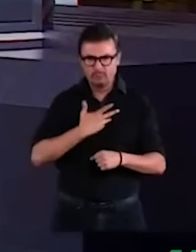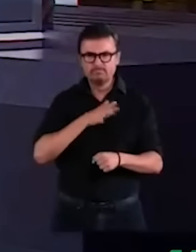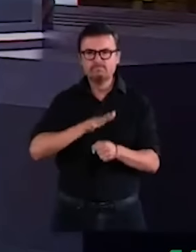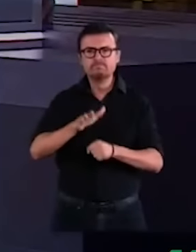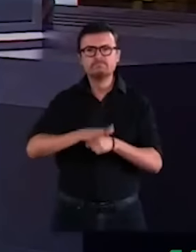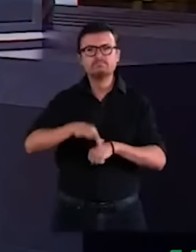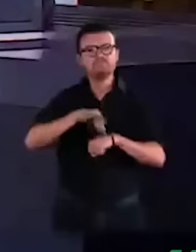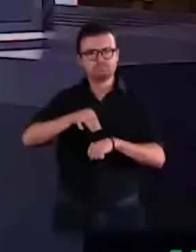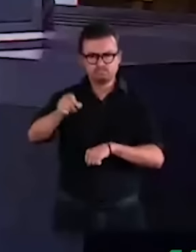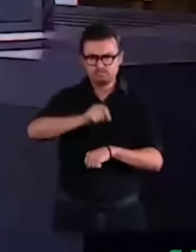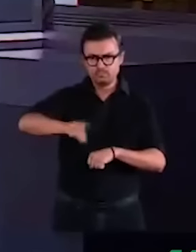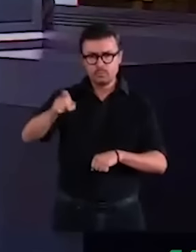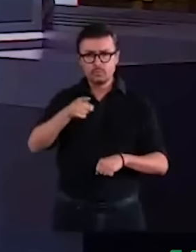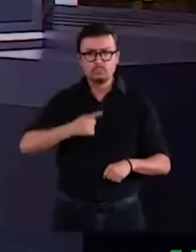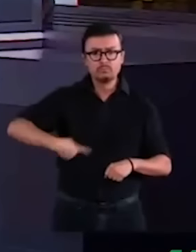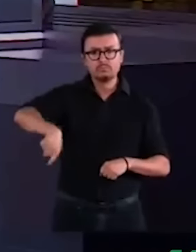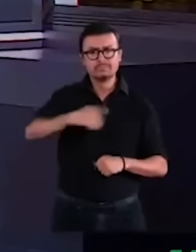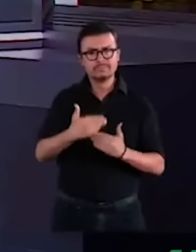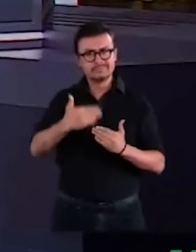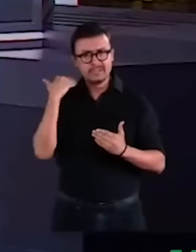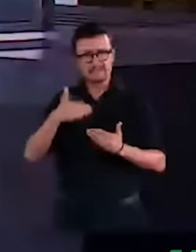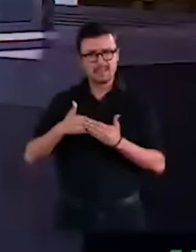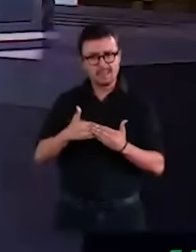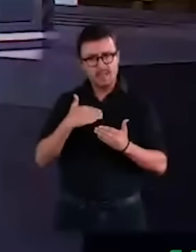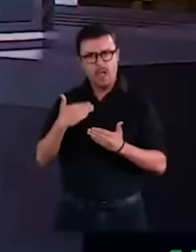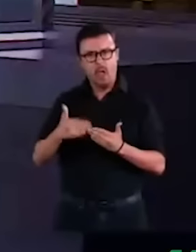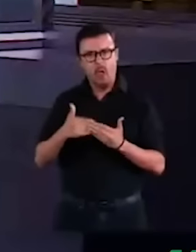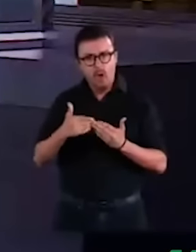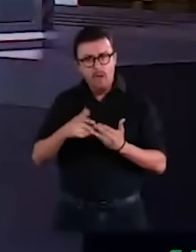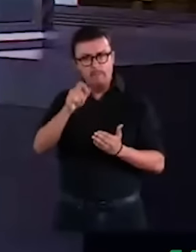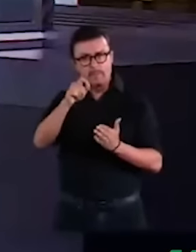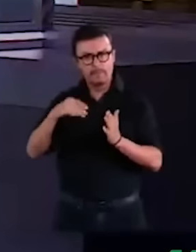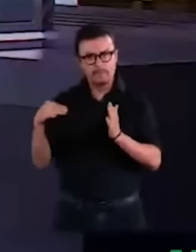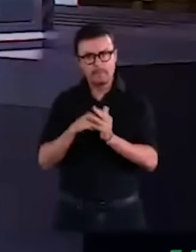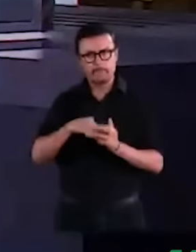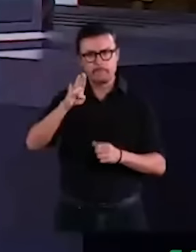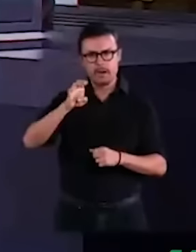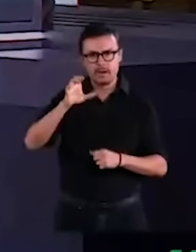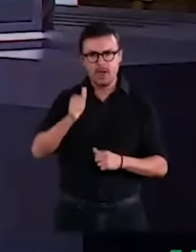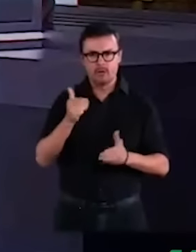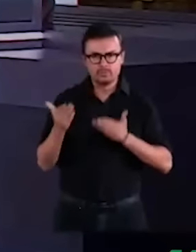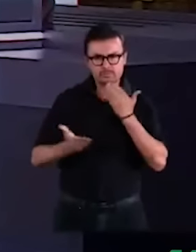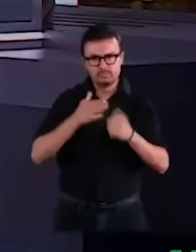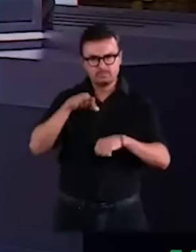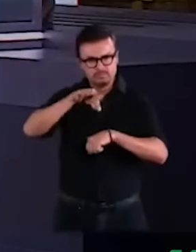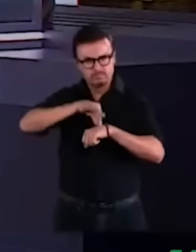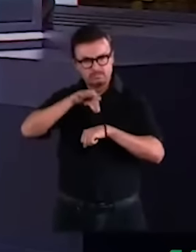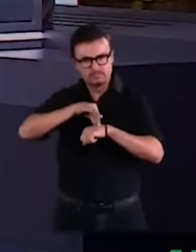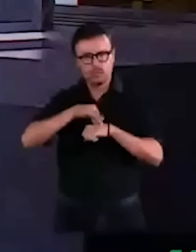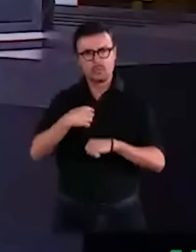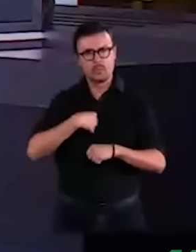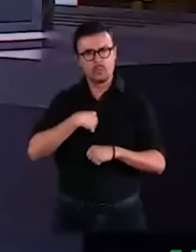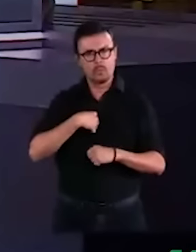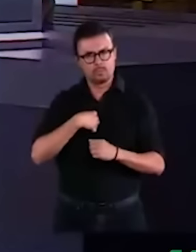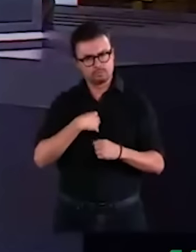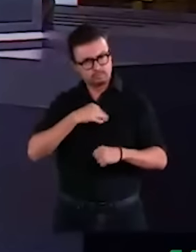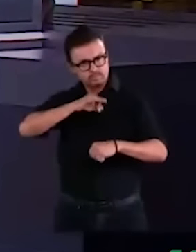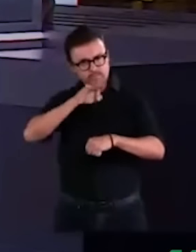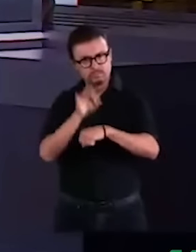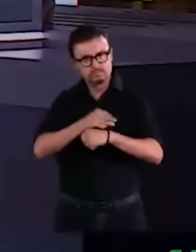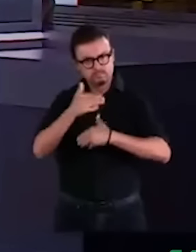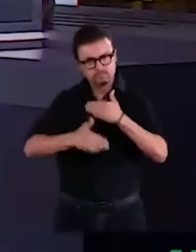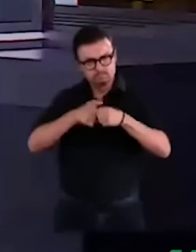ellos cerraron el espacio. Y ahora hay 20,000 becarios de médicos especialistas. Estamos construyendo un verdadero sistema